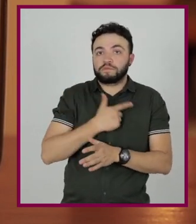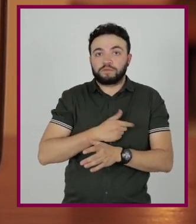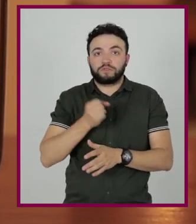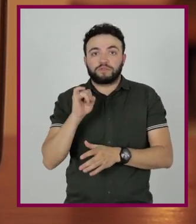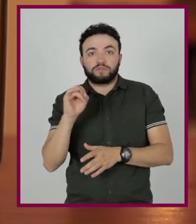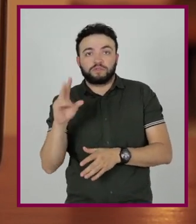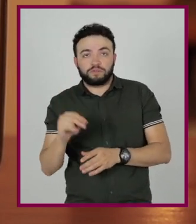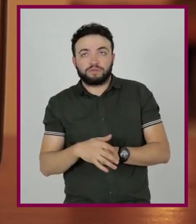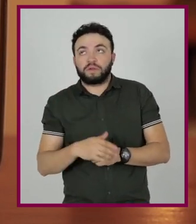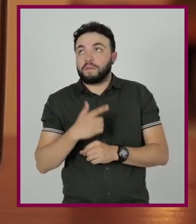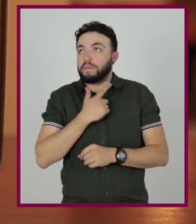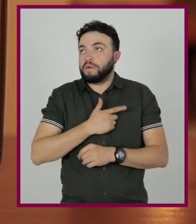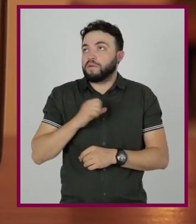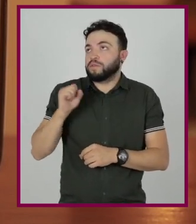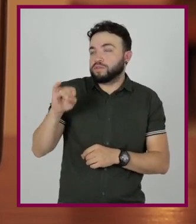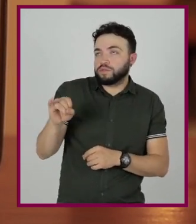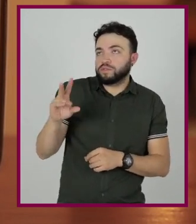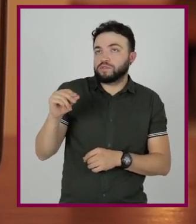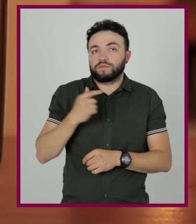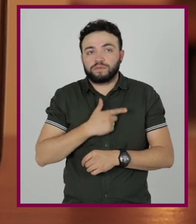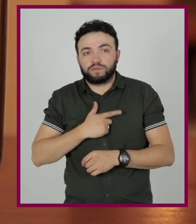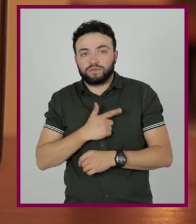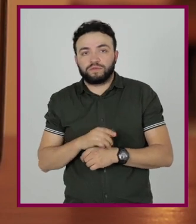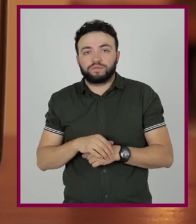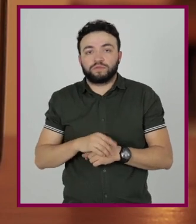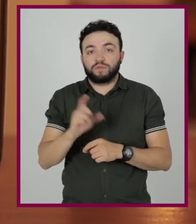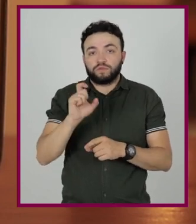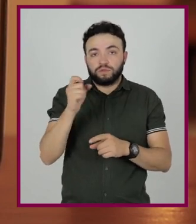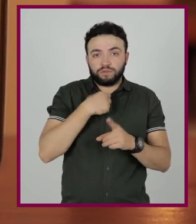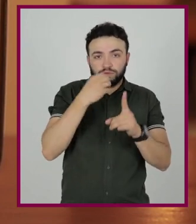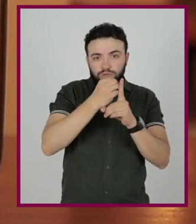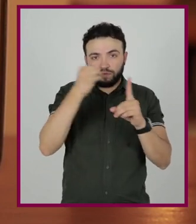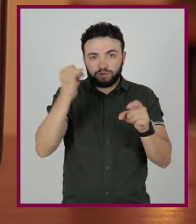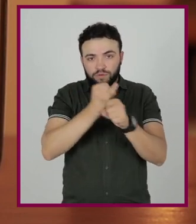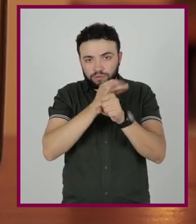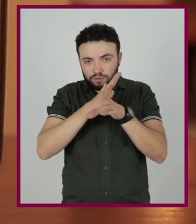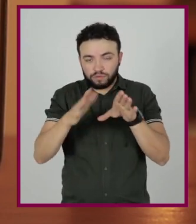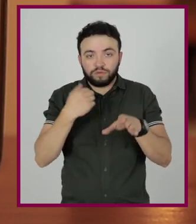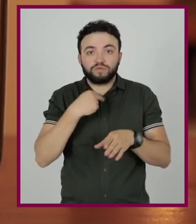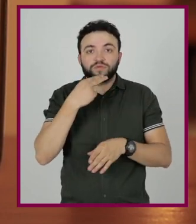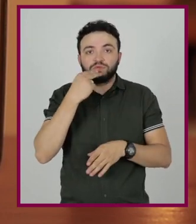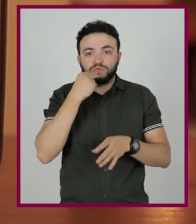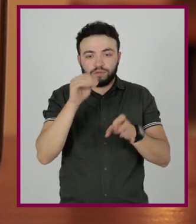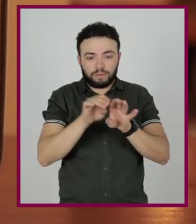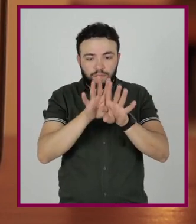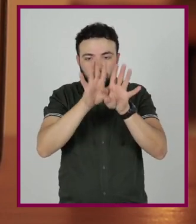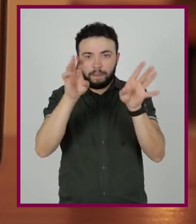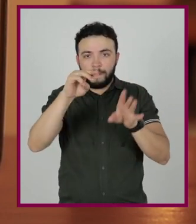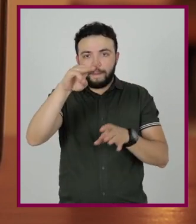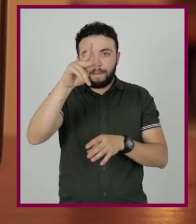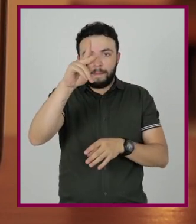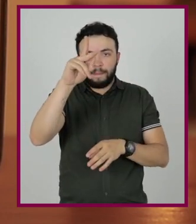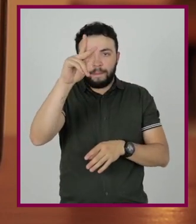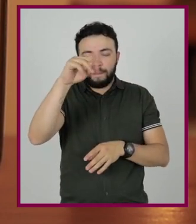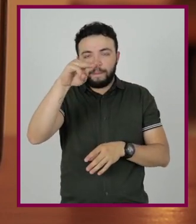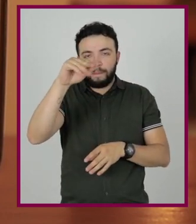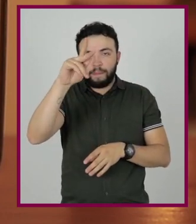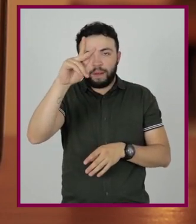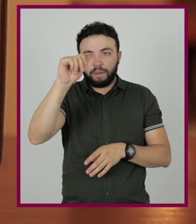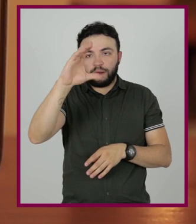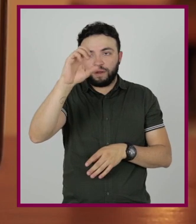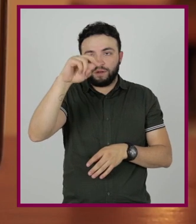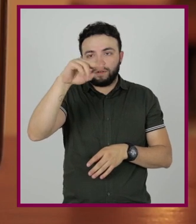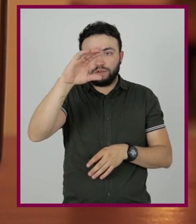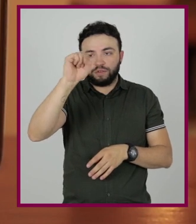no, si me gustó la película o si no me gustó. Para estructurar información utilizo mapas conceptuales, ya que en este resumo